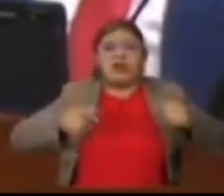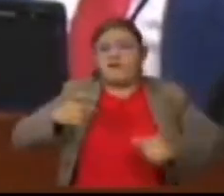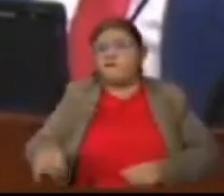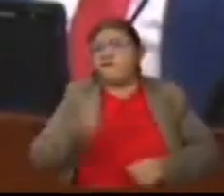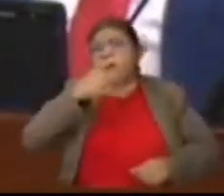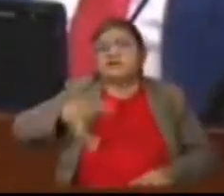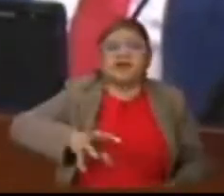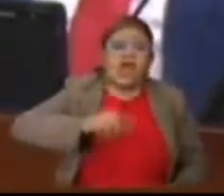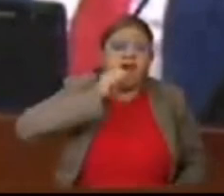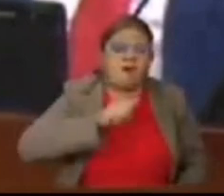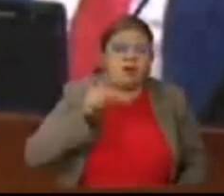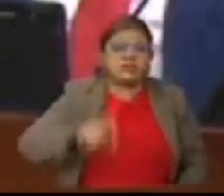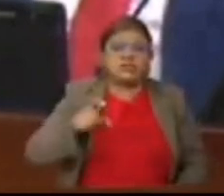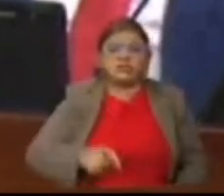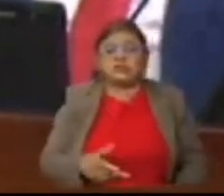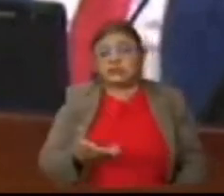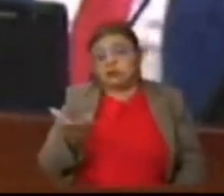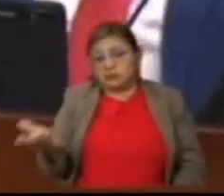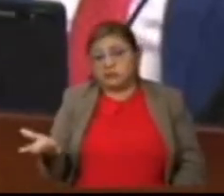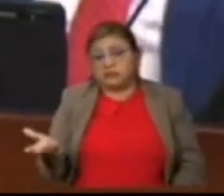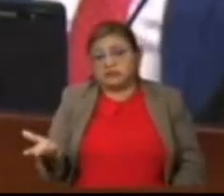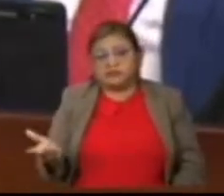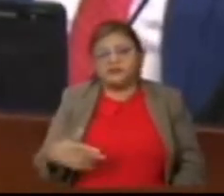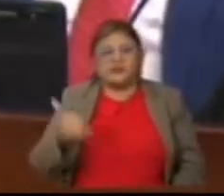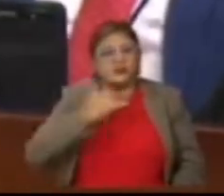líquido. Yo invito a mis compañeros,